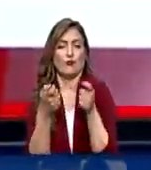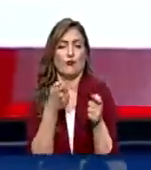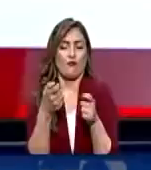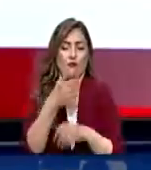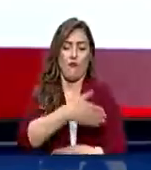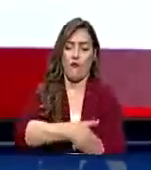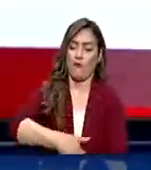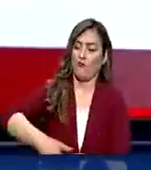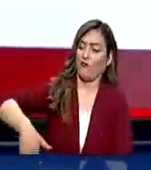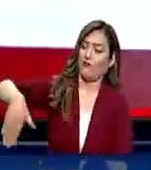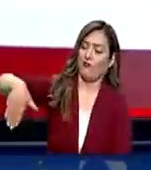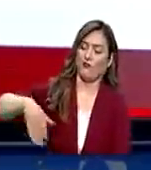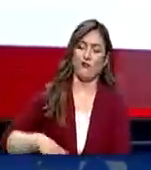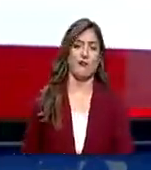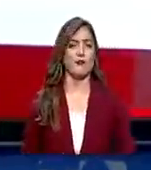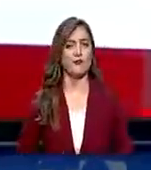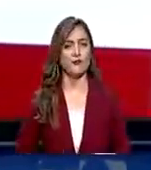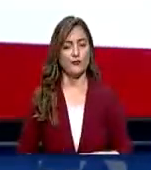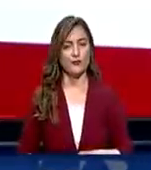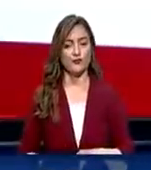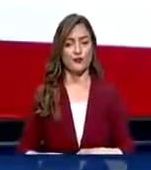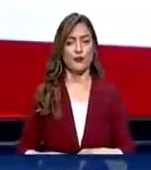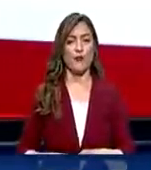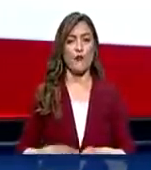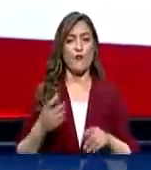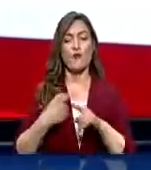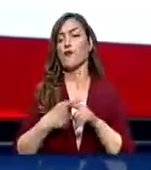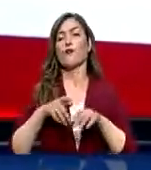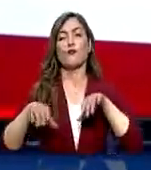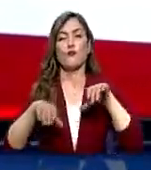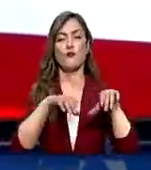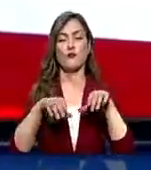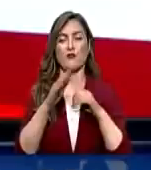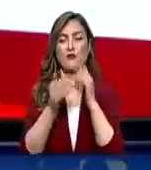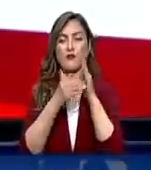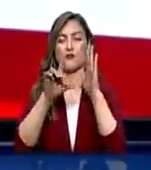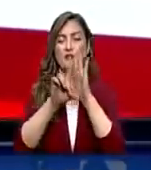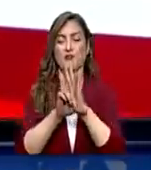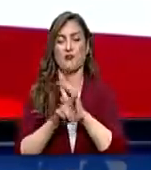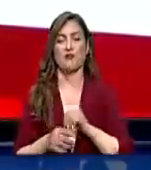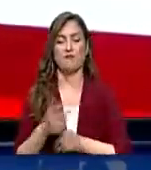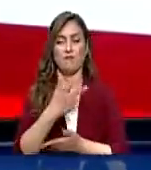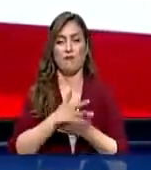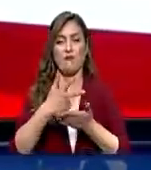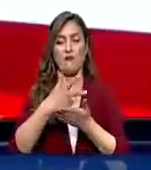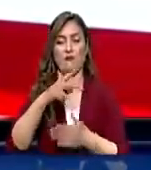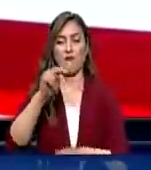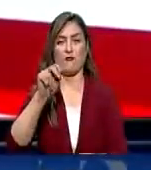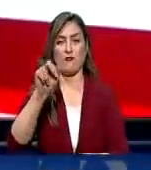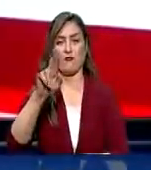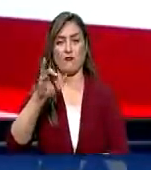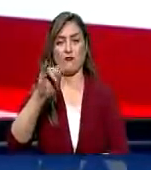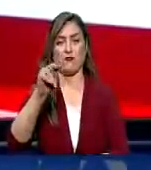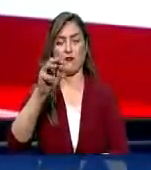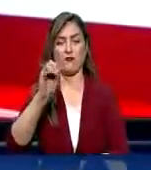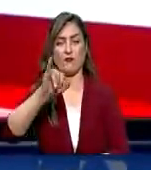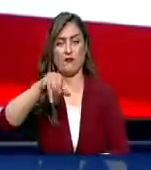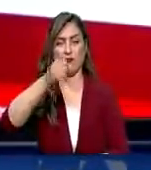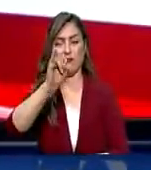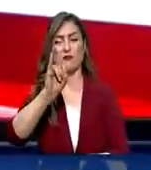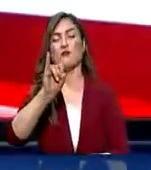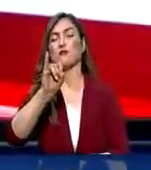pasos alternos de la frontera. Varias actividades ilícitas se cometen en el límite entre Carchi y Nariño. Nuestro compañero Jairo